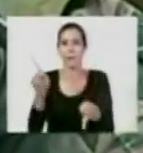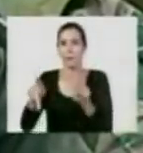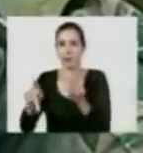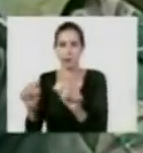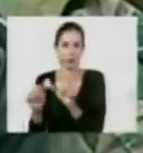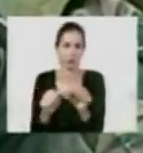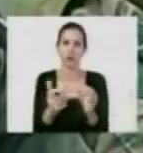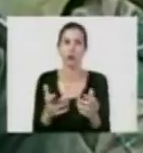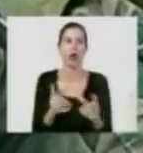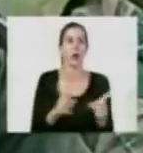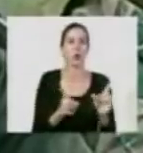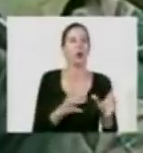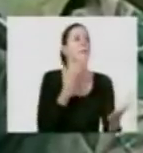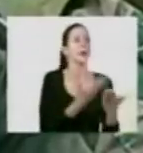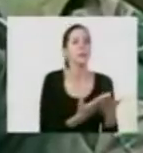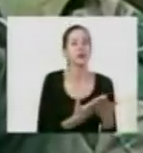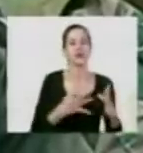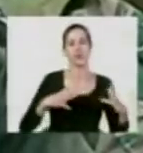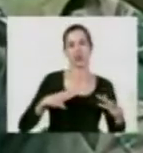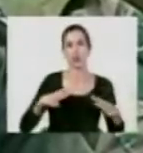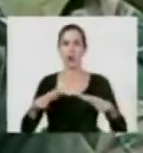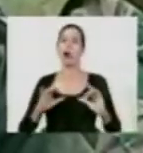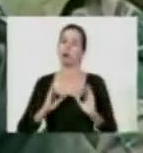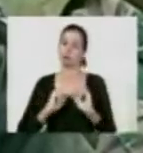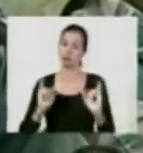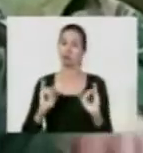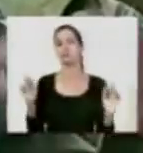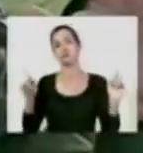de su permiso válidamente. Así pues que